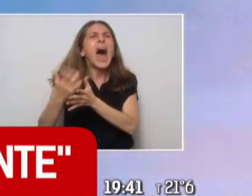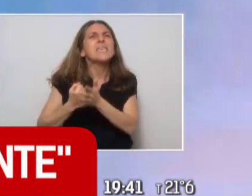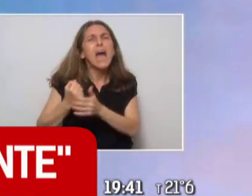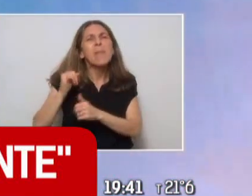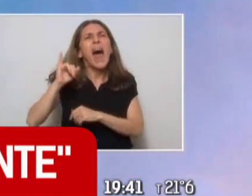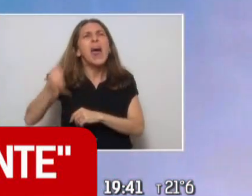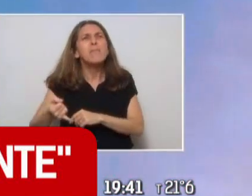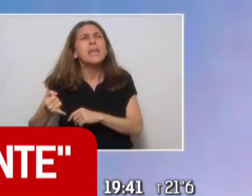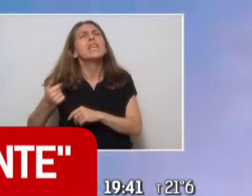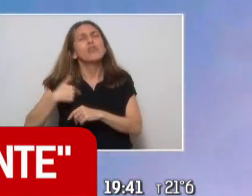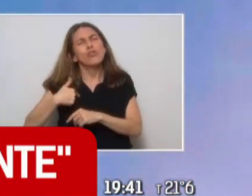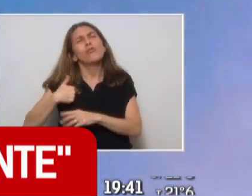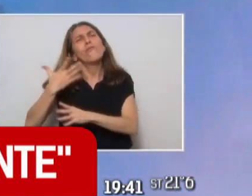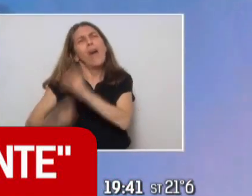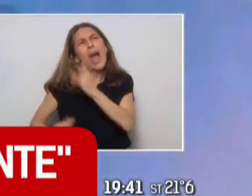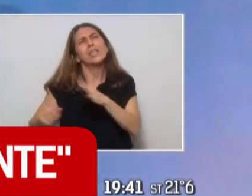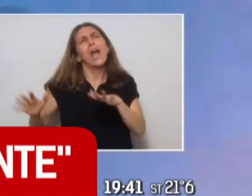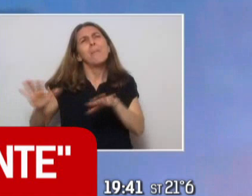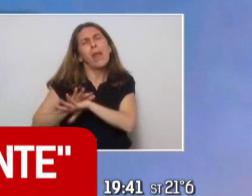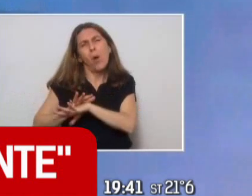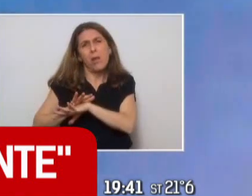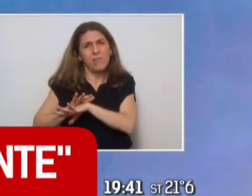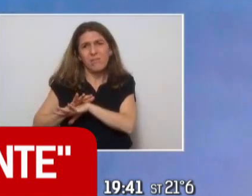desastre que han cometido.